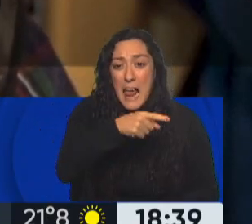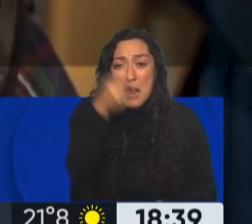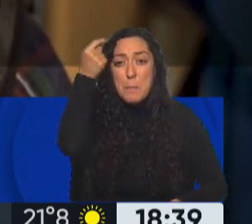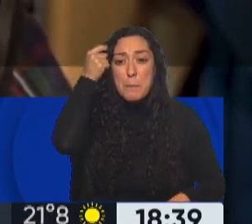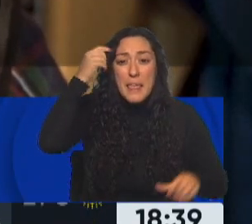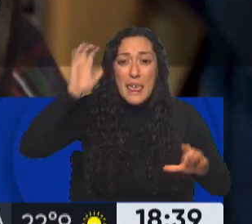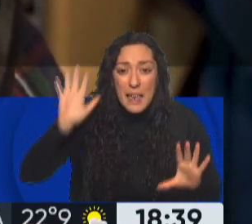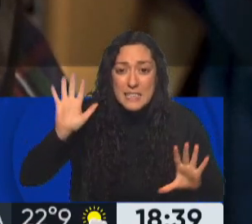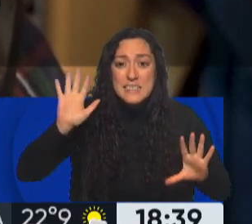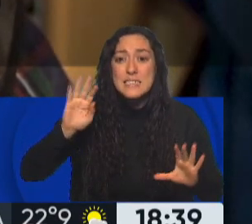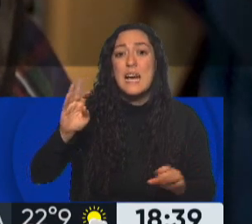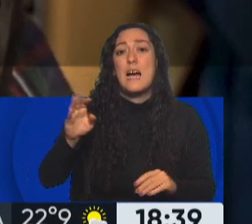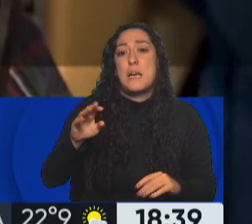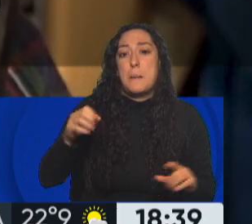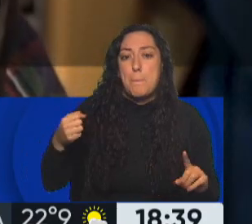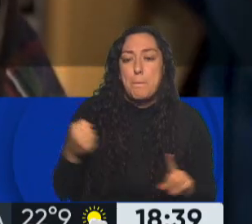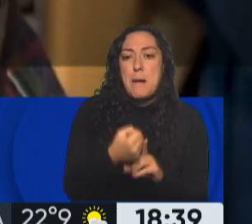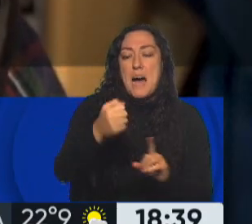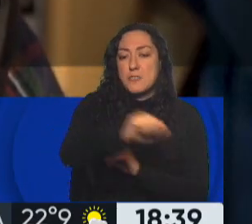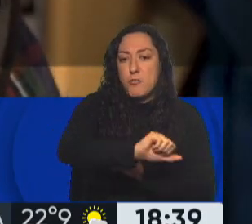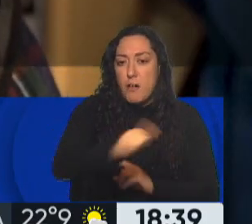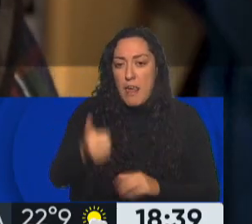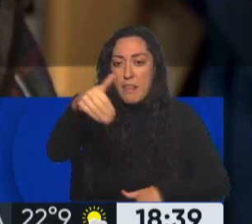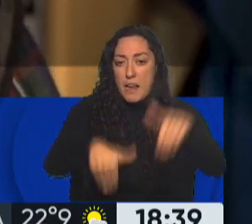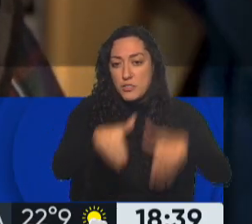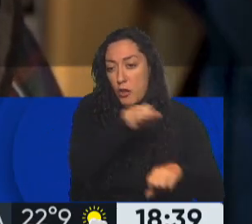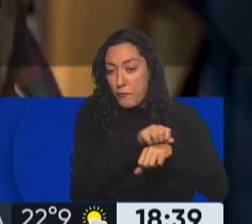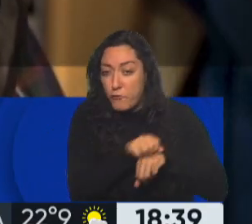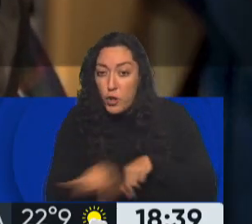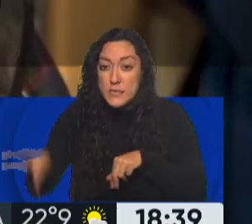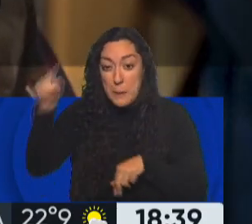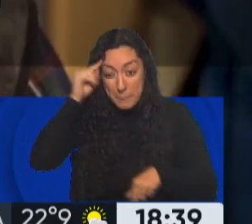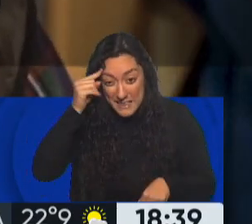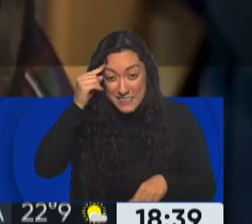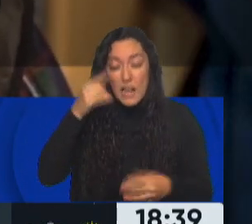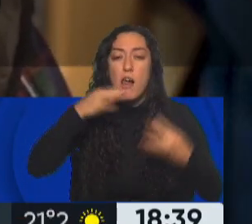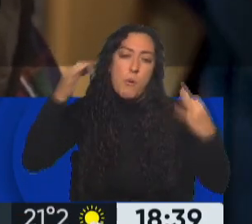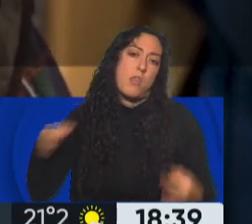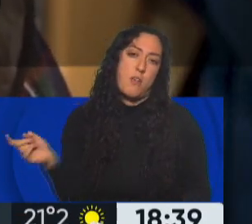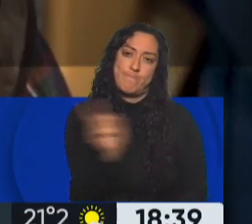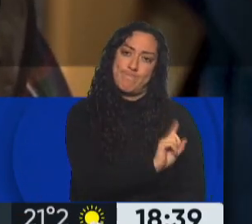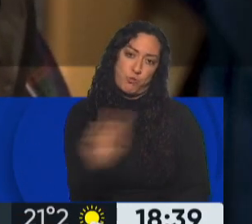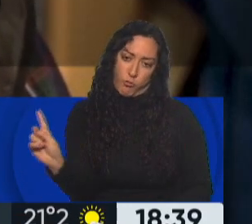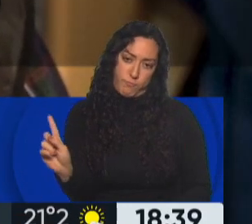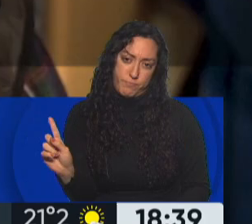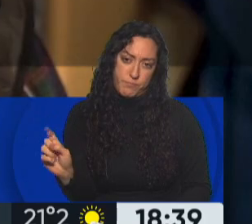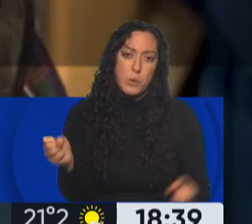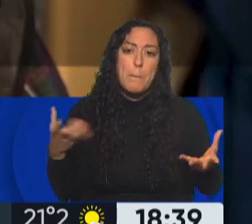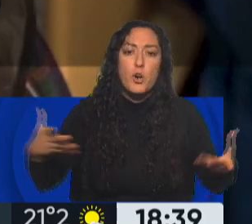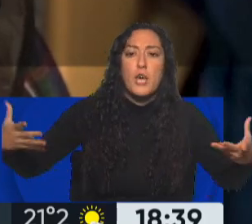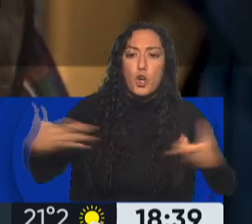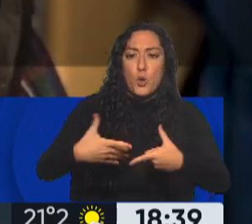would have had any success and impacts on the election,